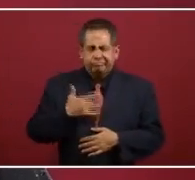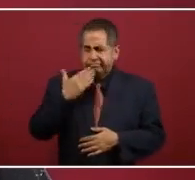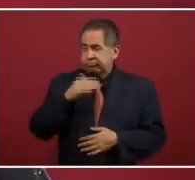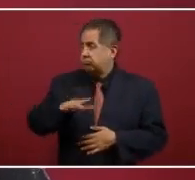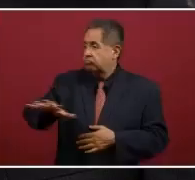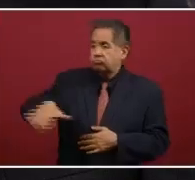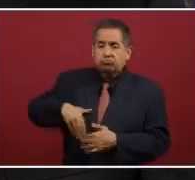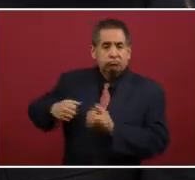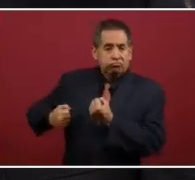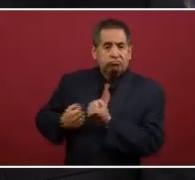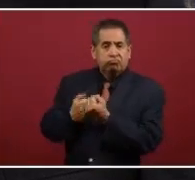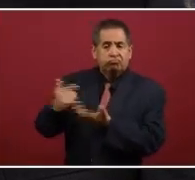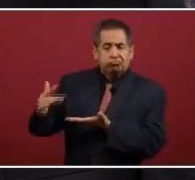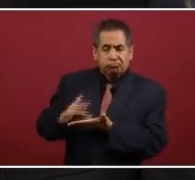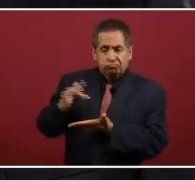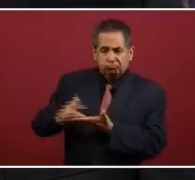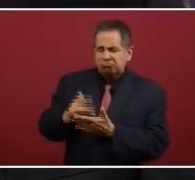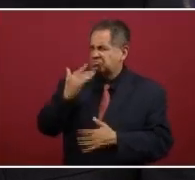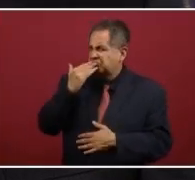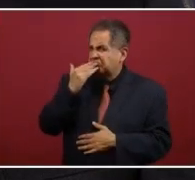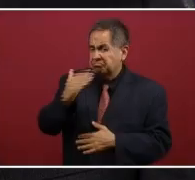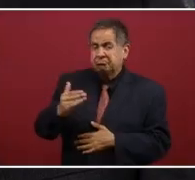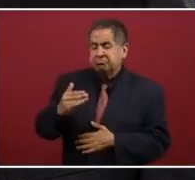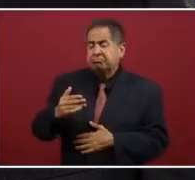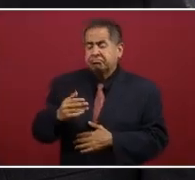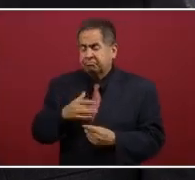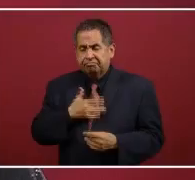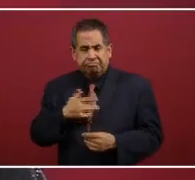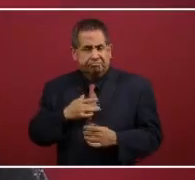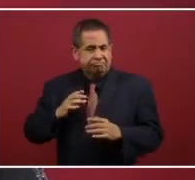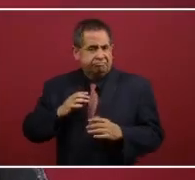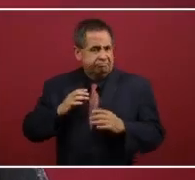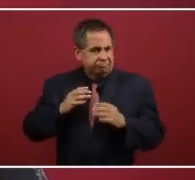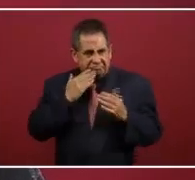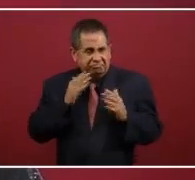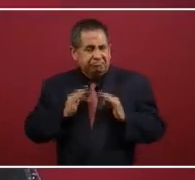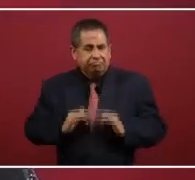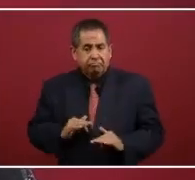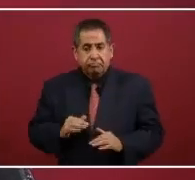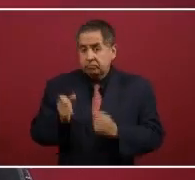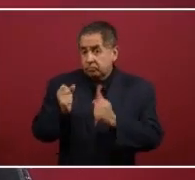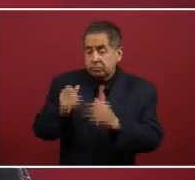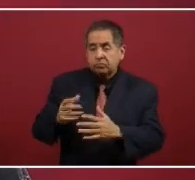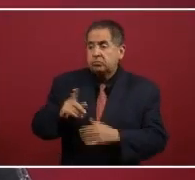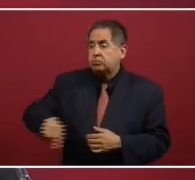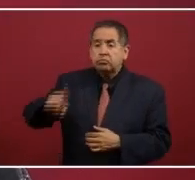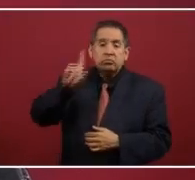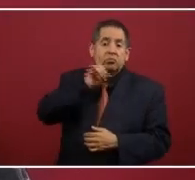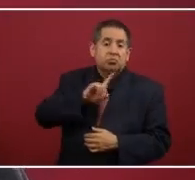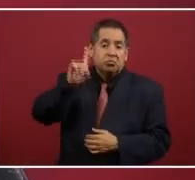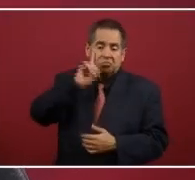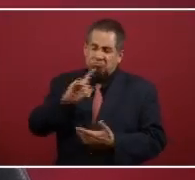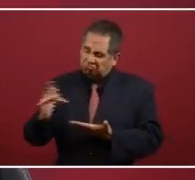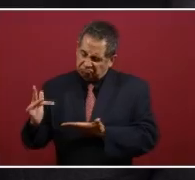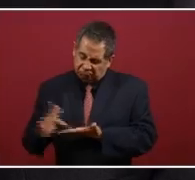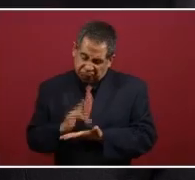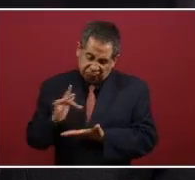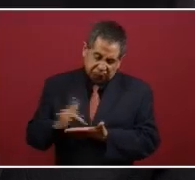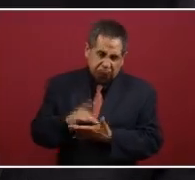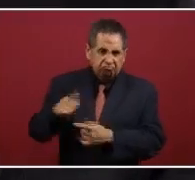apoyado, muy respaldado por mujeres